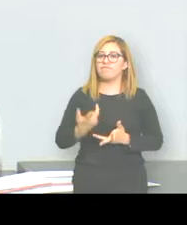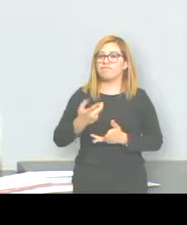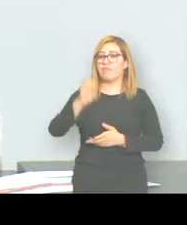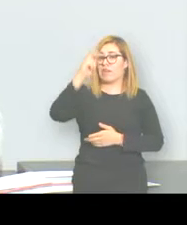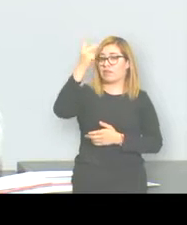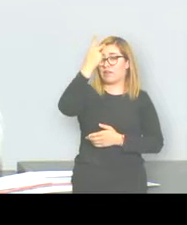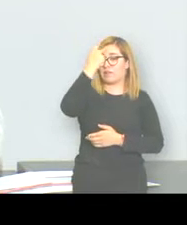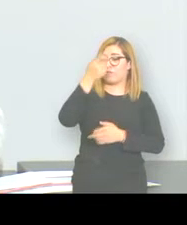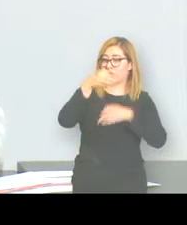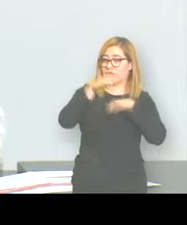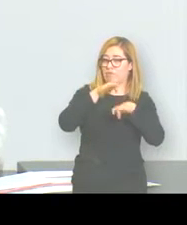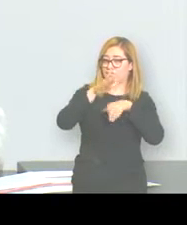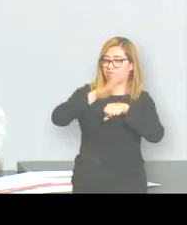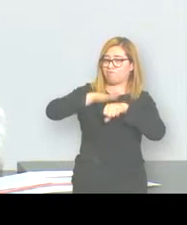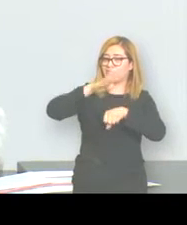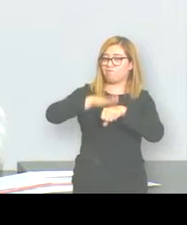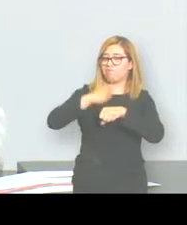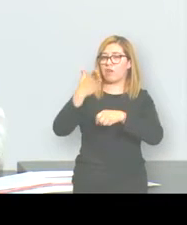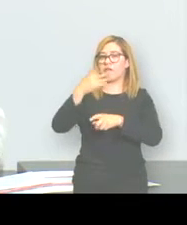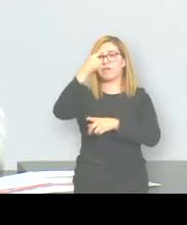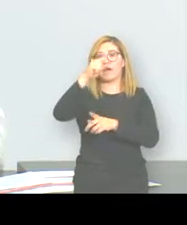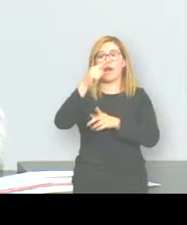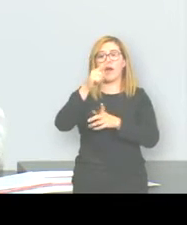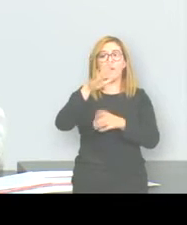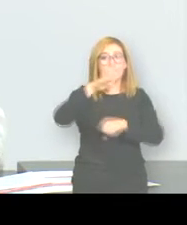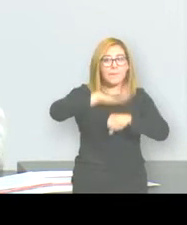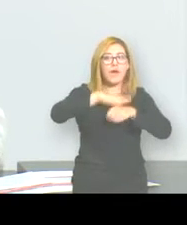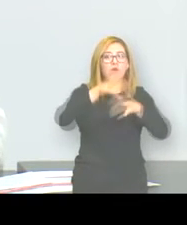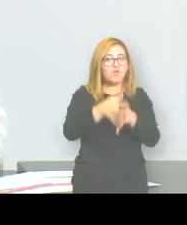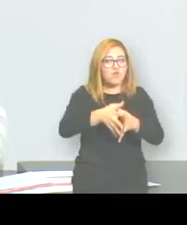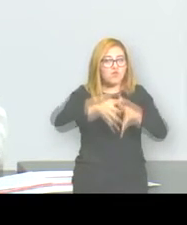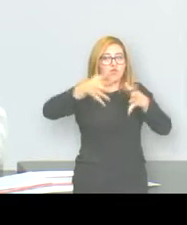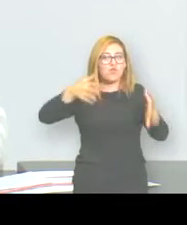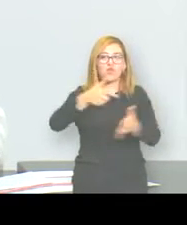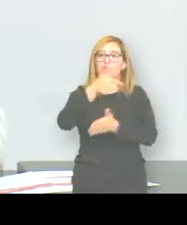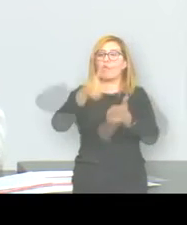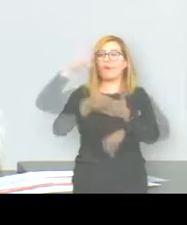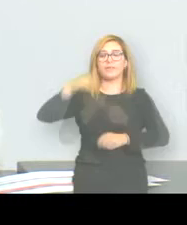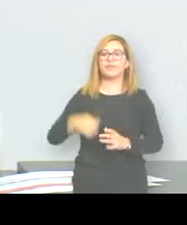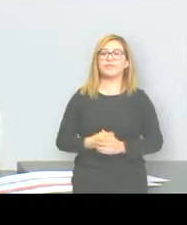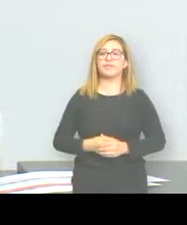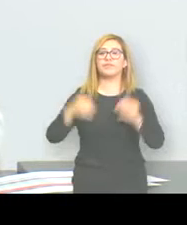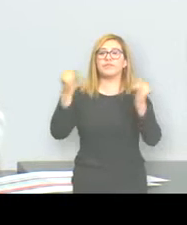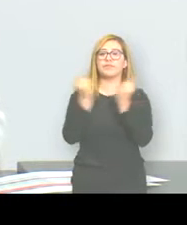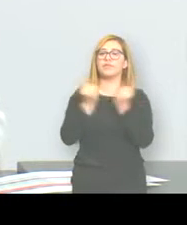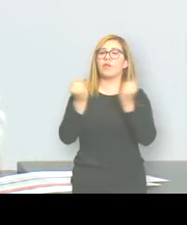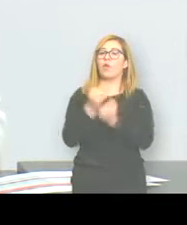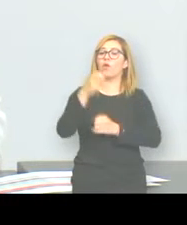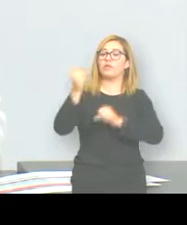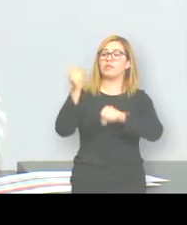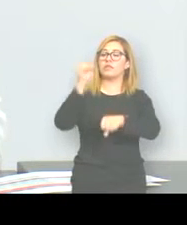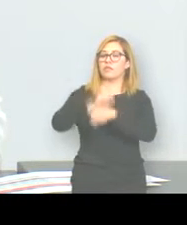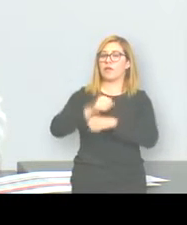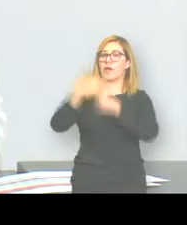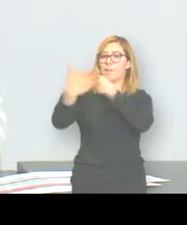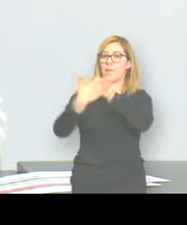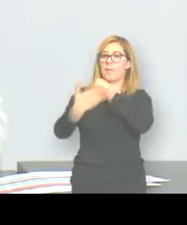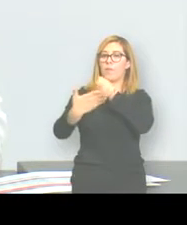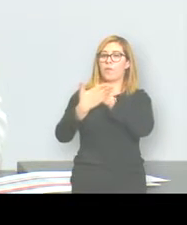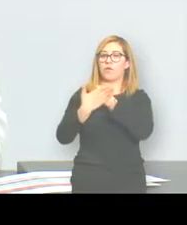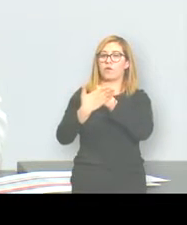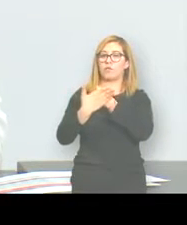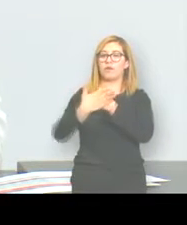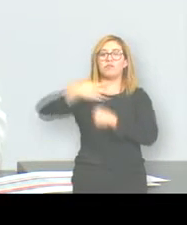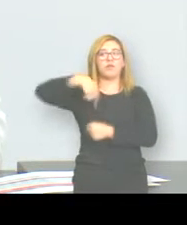Luis Potosí, para incrementar las capacidades hospitalarias. Ya tuvimos la primera etapa y la semana entrante